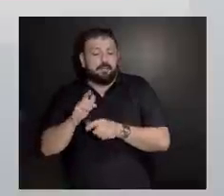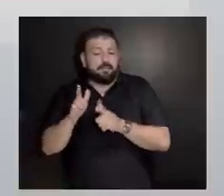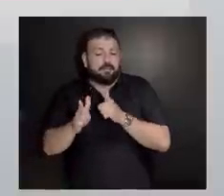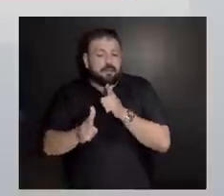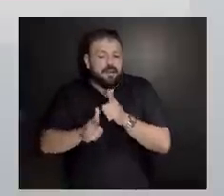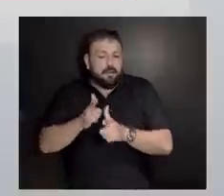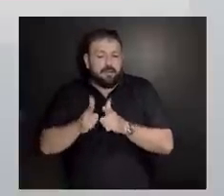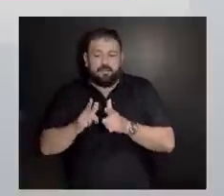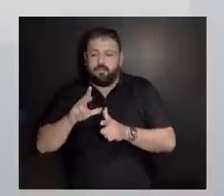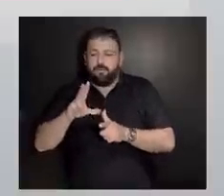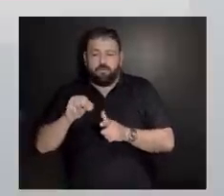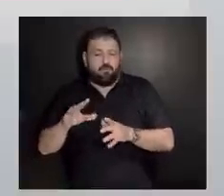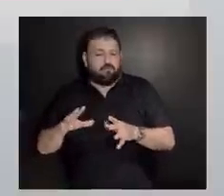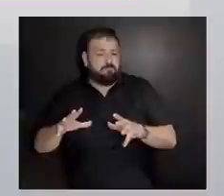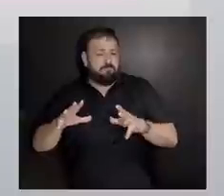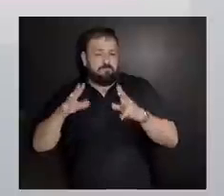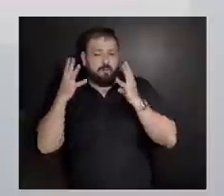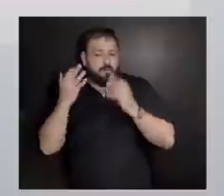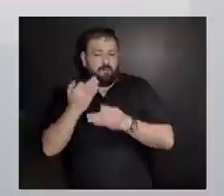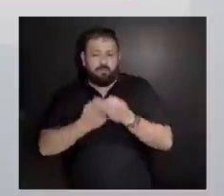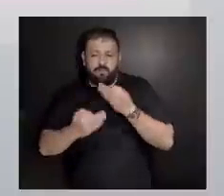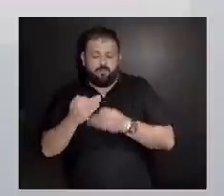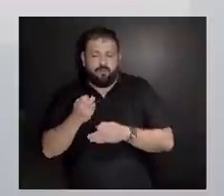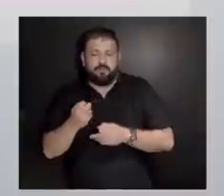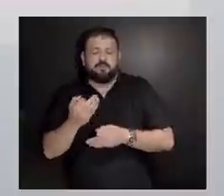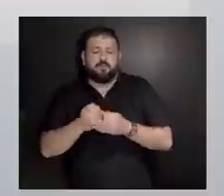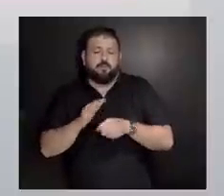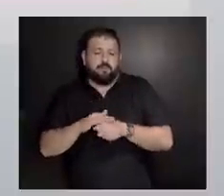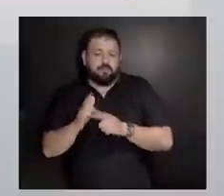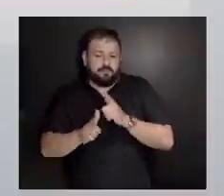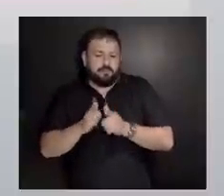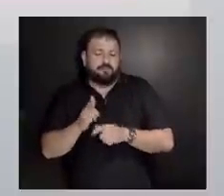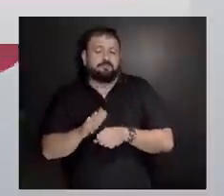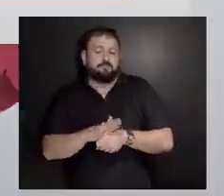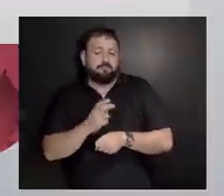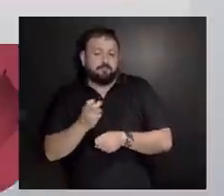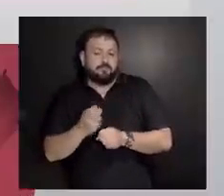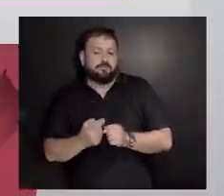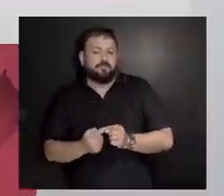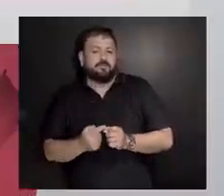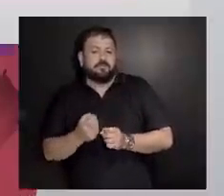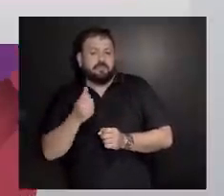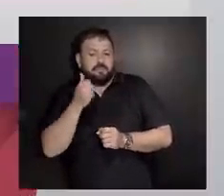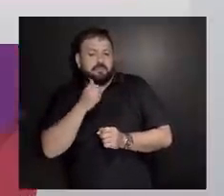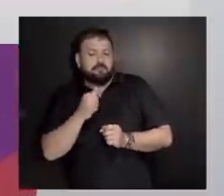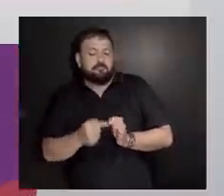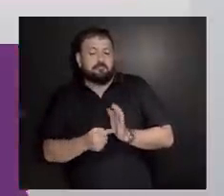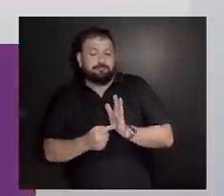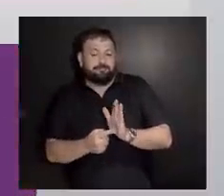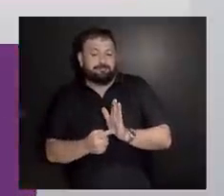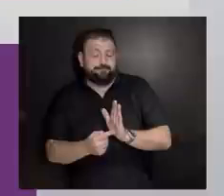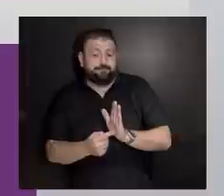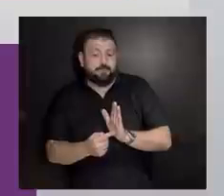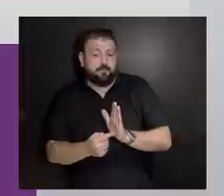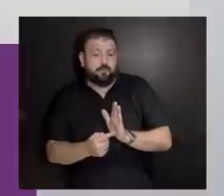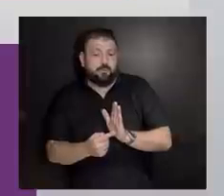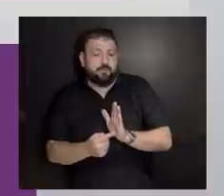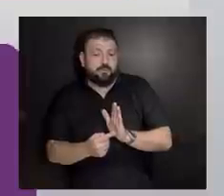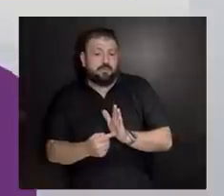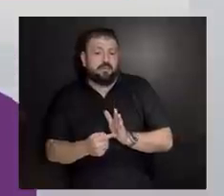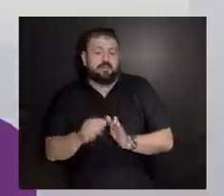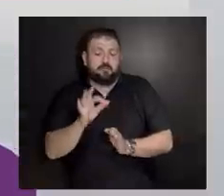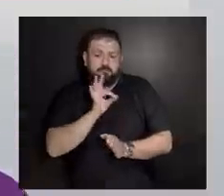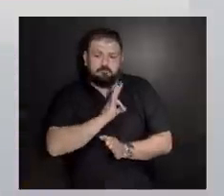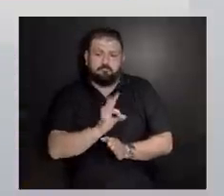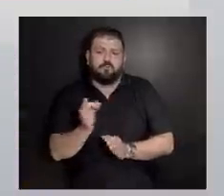como en la diabetes tipo 1. Aquí sí hay, por ejemplo, la presencia de estos marcadores de inmunidad. Eh, sí puede